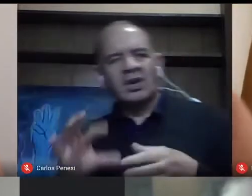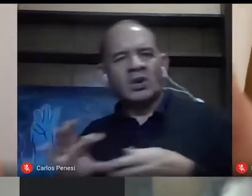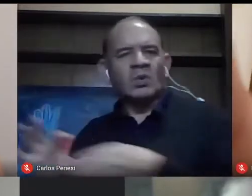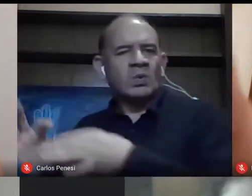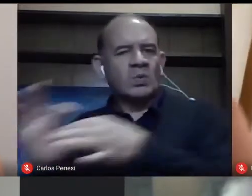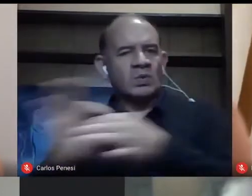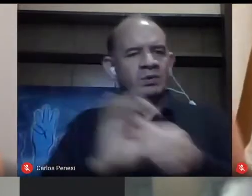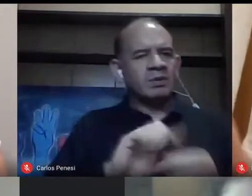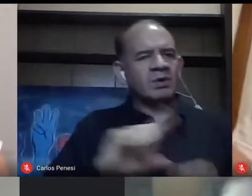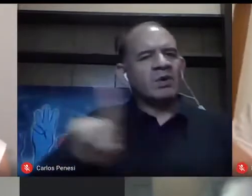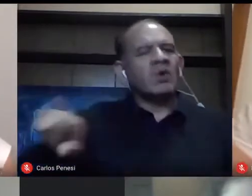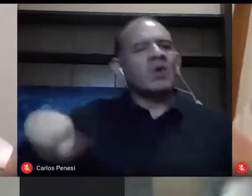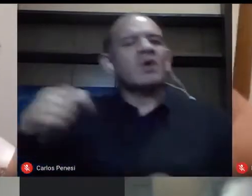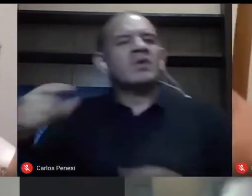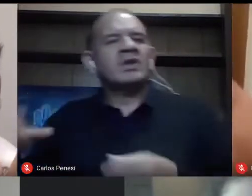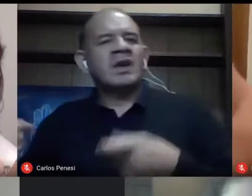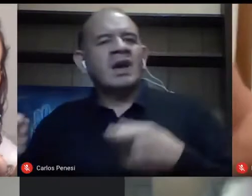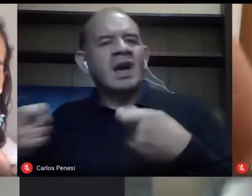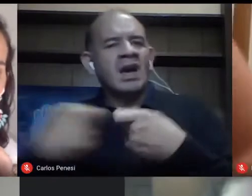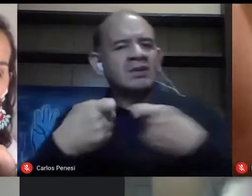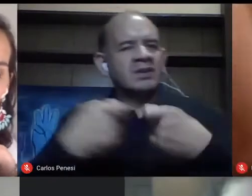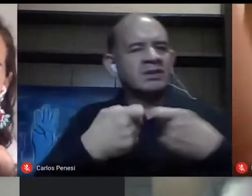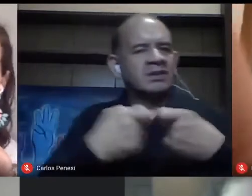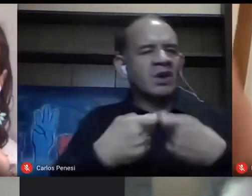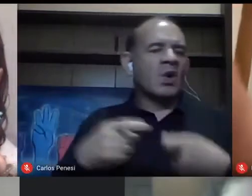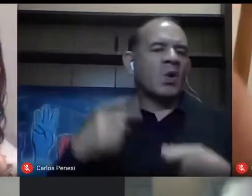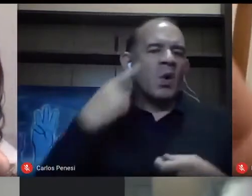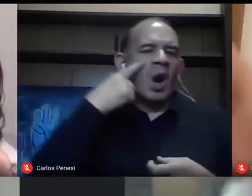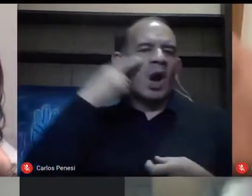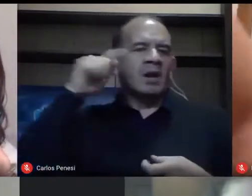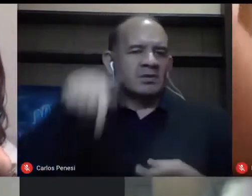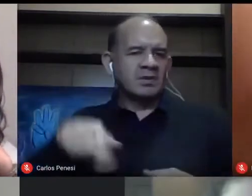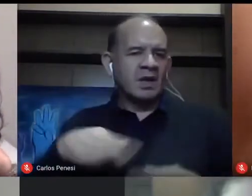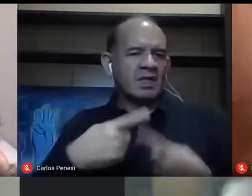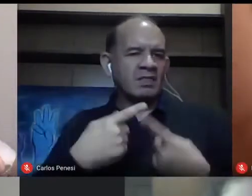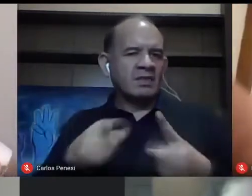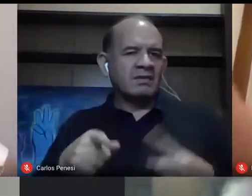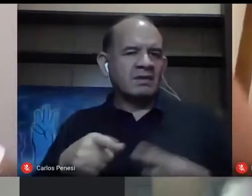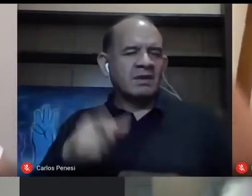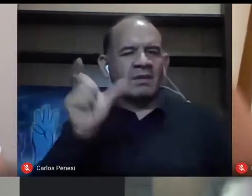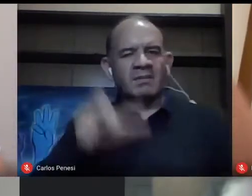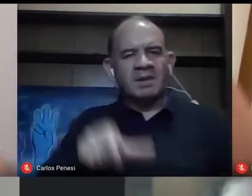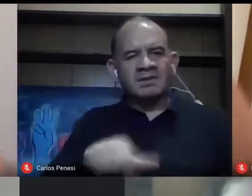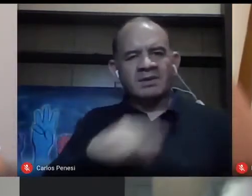otras instituciones y con los colectivos de discapacitados visuales?